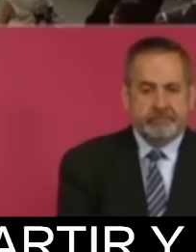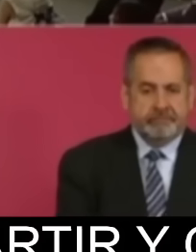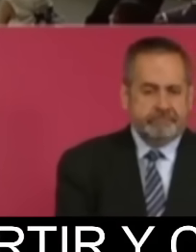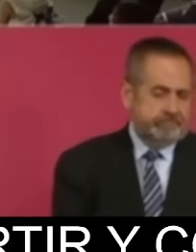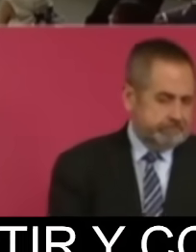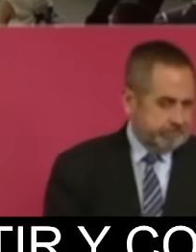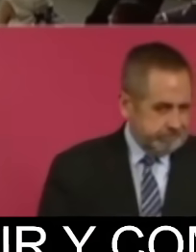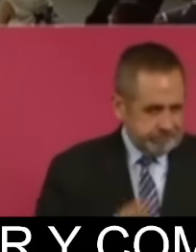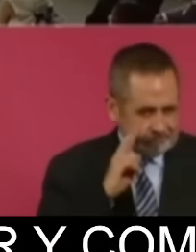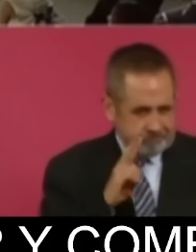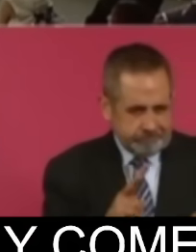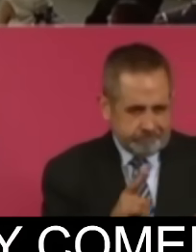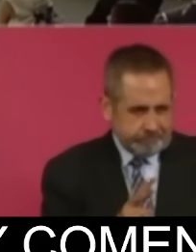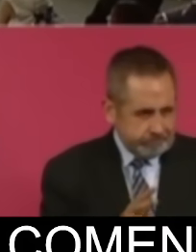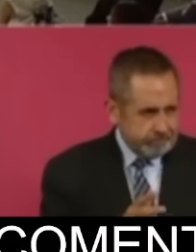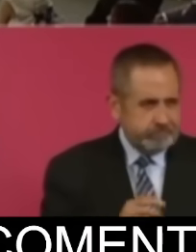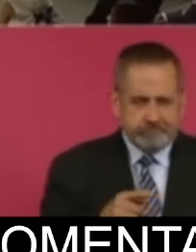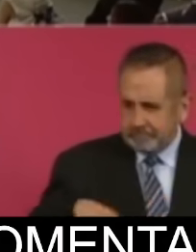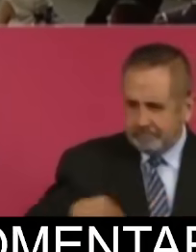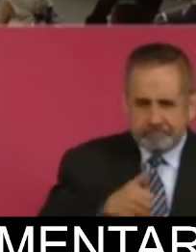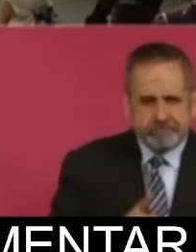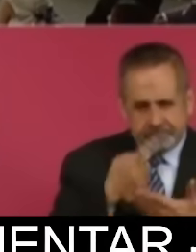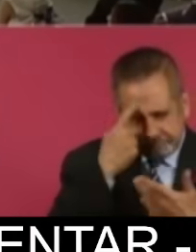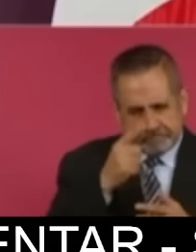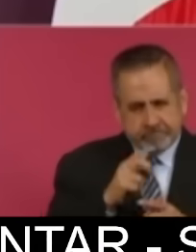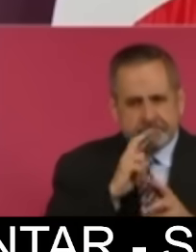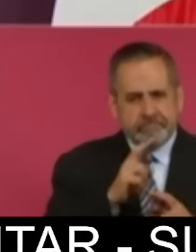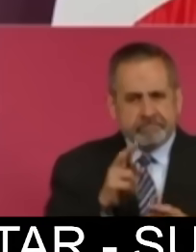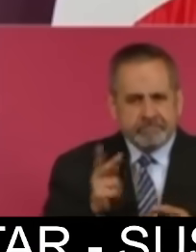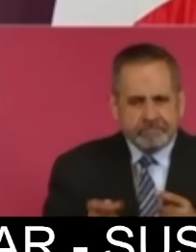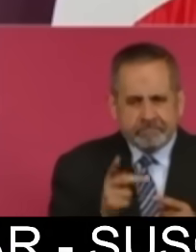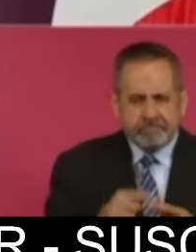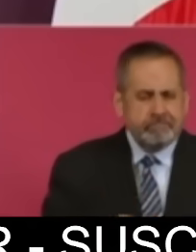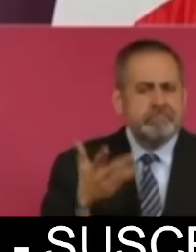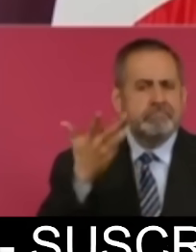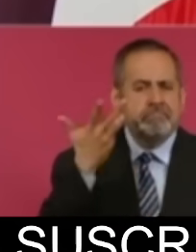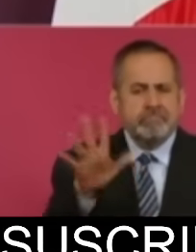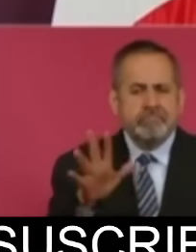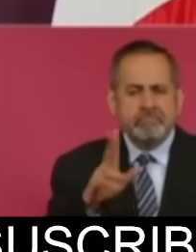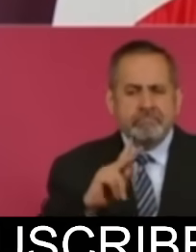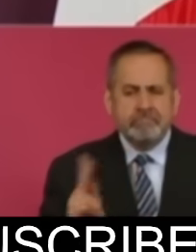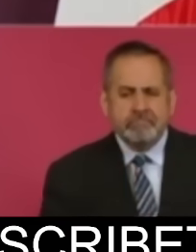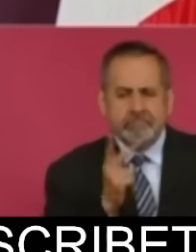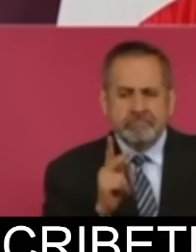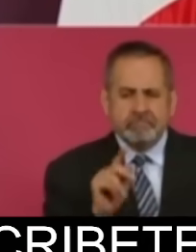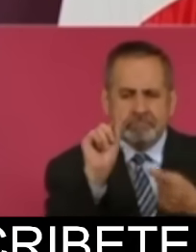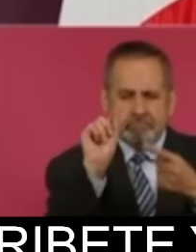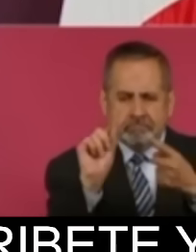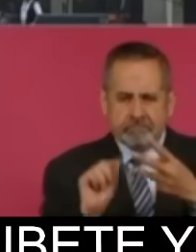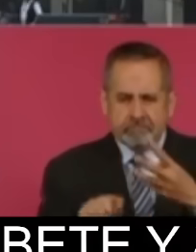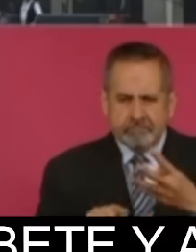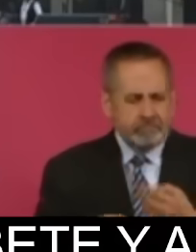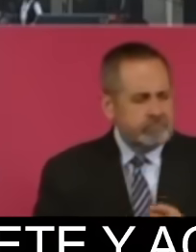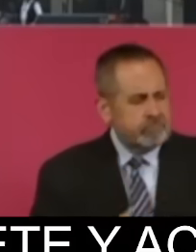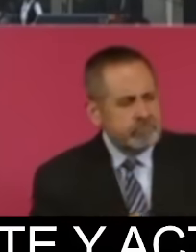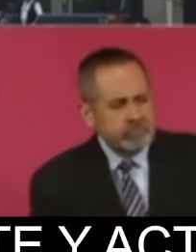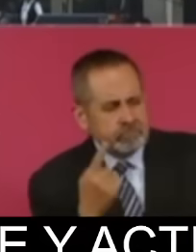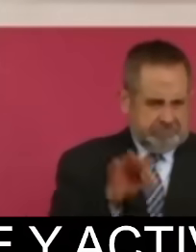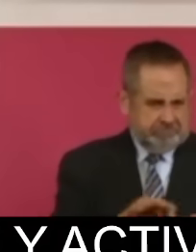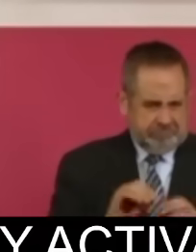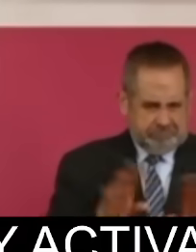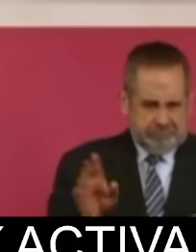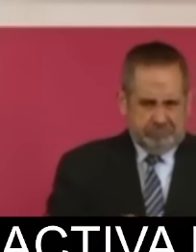las preguntas no 10 preguntas una Por qué ganan 700000